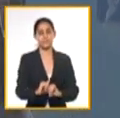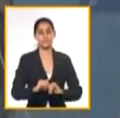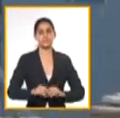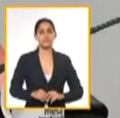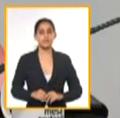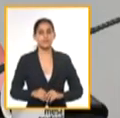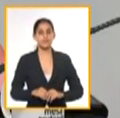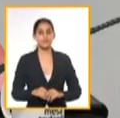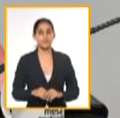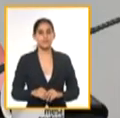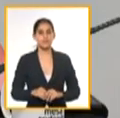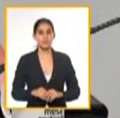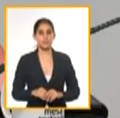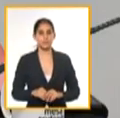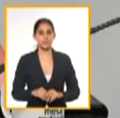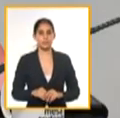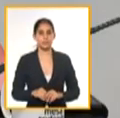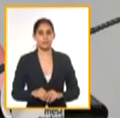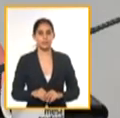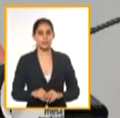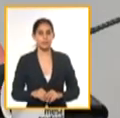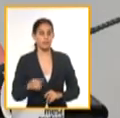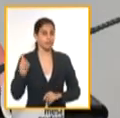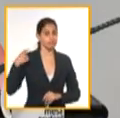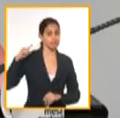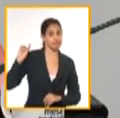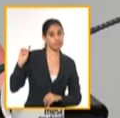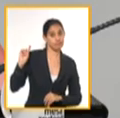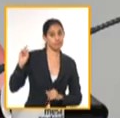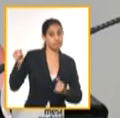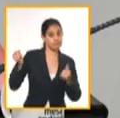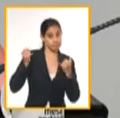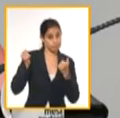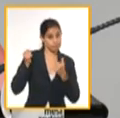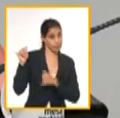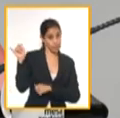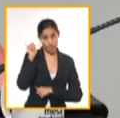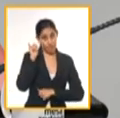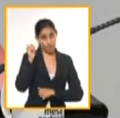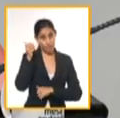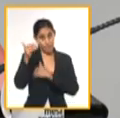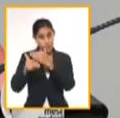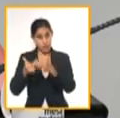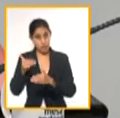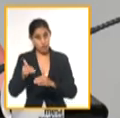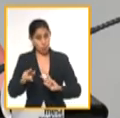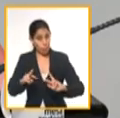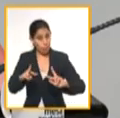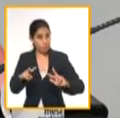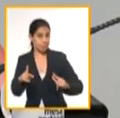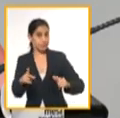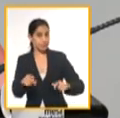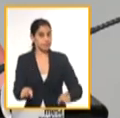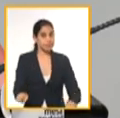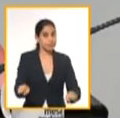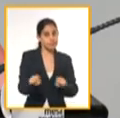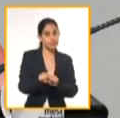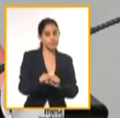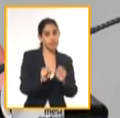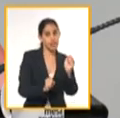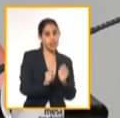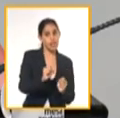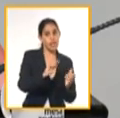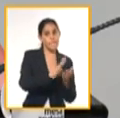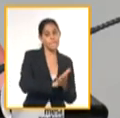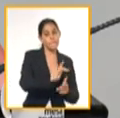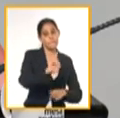Noticias. Bueno, eso era ayer cuando estaba en proceso de reconexión la termoeléctrica del Mariel